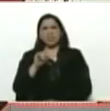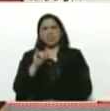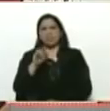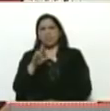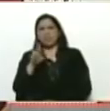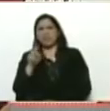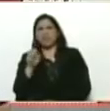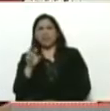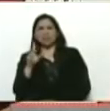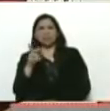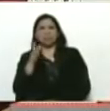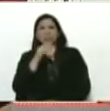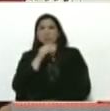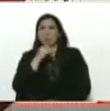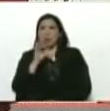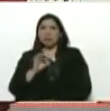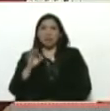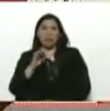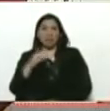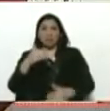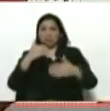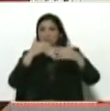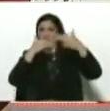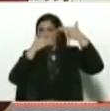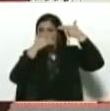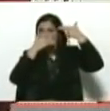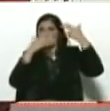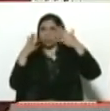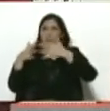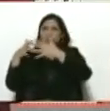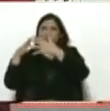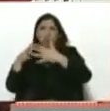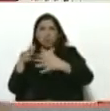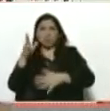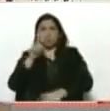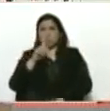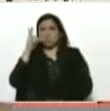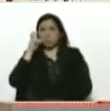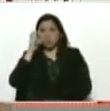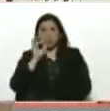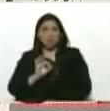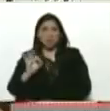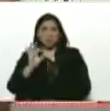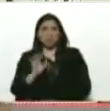escuchamos a nadie diciendo que lo tienen secuestrado en Estados Unidos. No lo deben tener secuestrado.